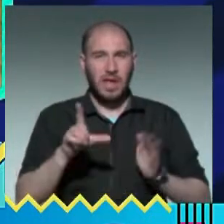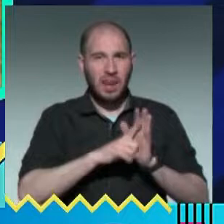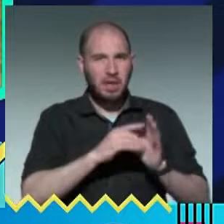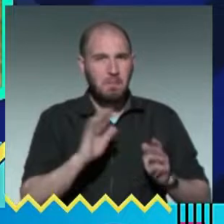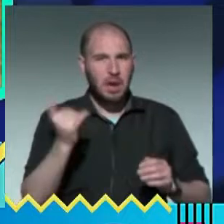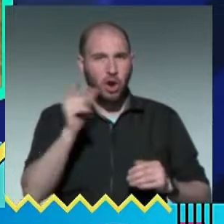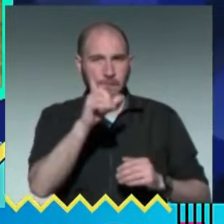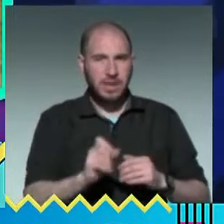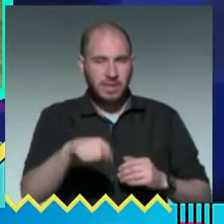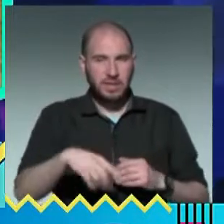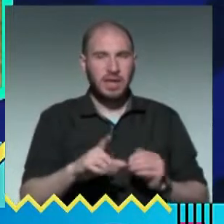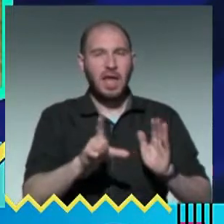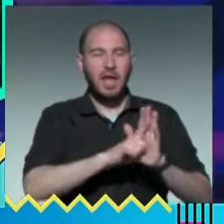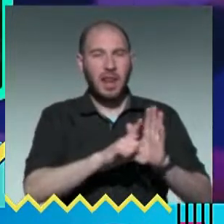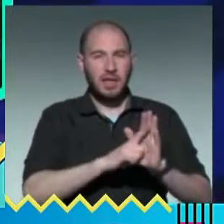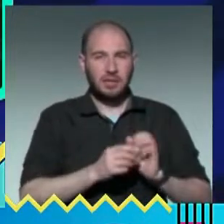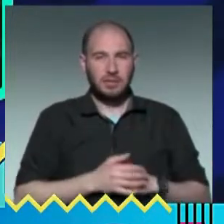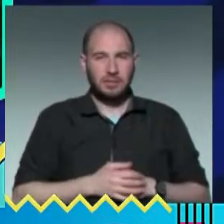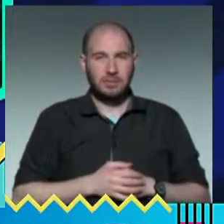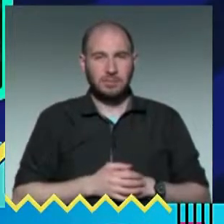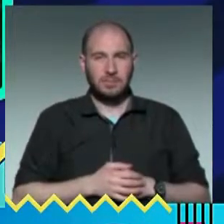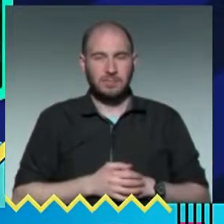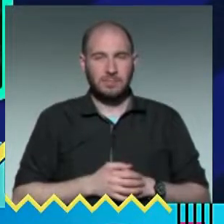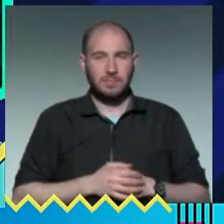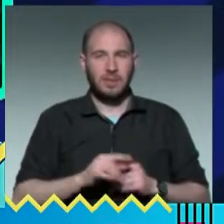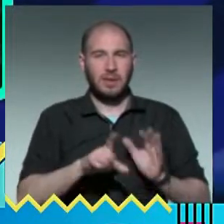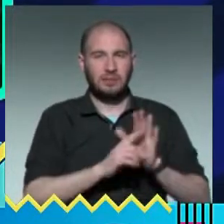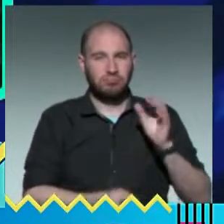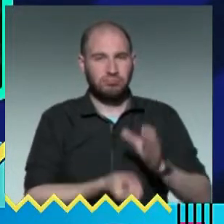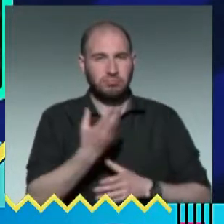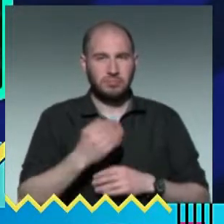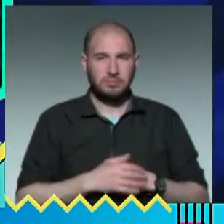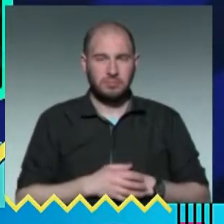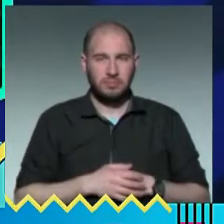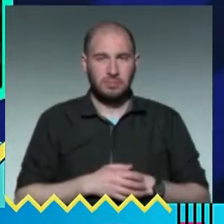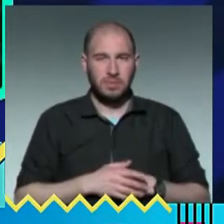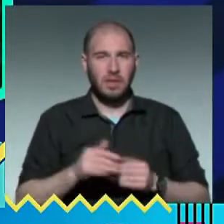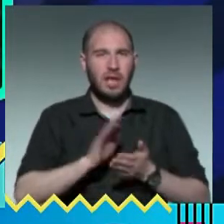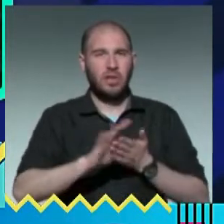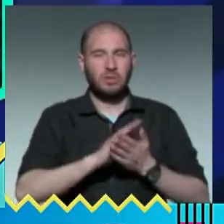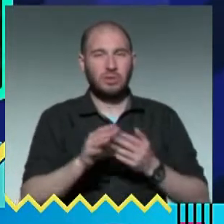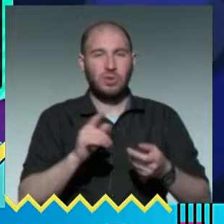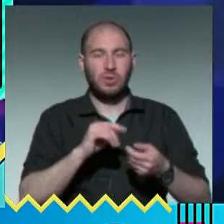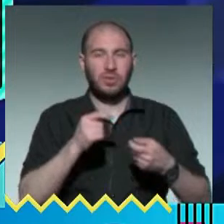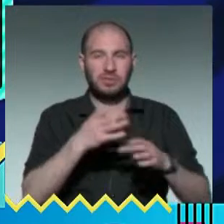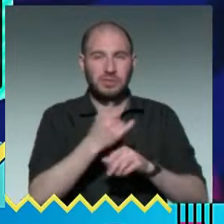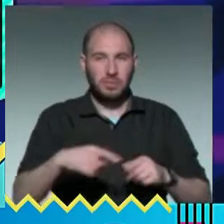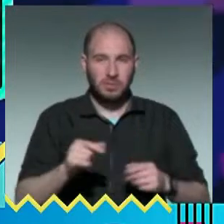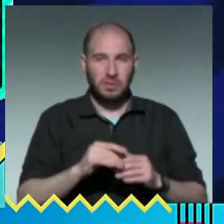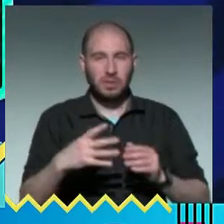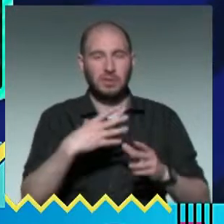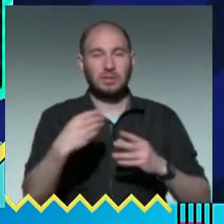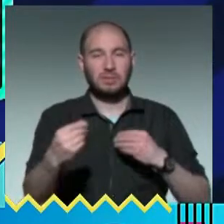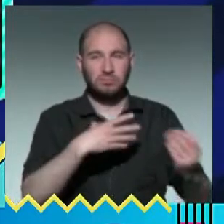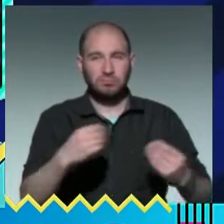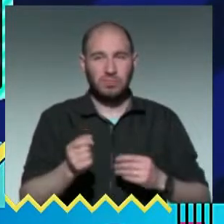leyes que tenía el país, fue una ley que generó una actualización en el sistema de transporte y que fue tomada de muchos